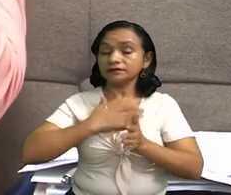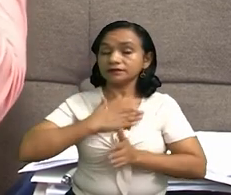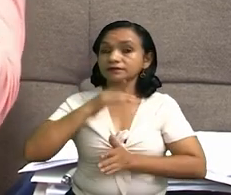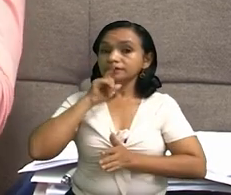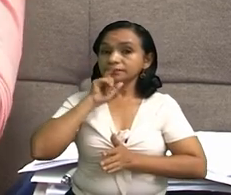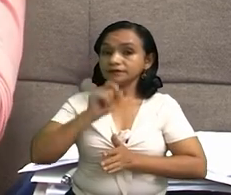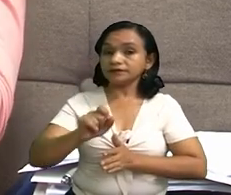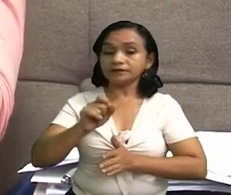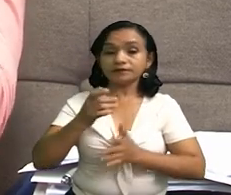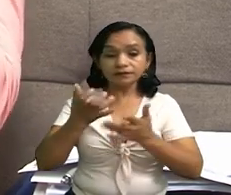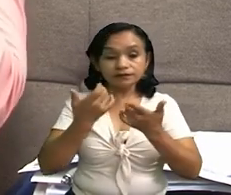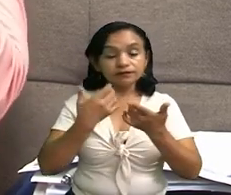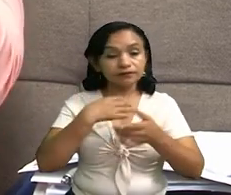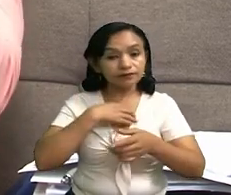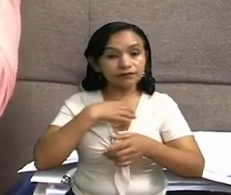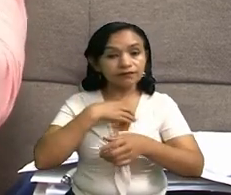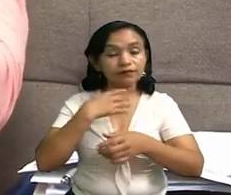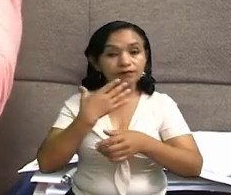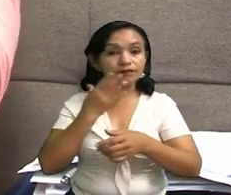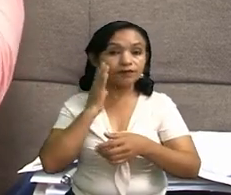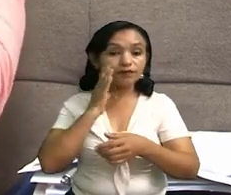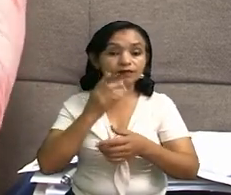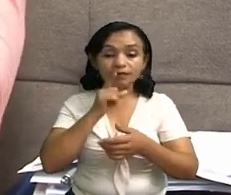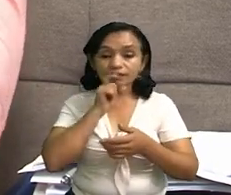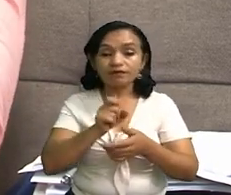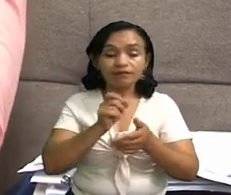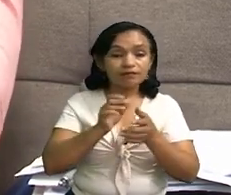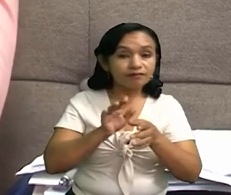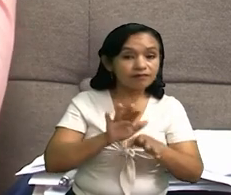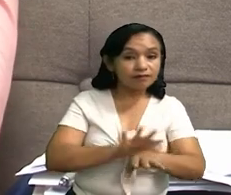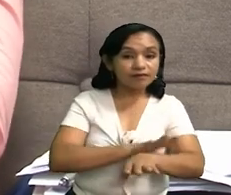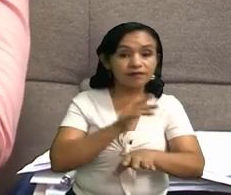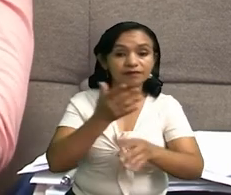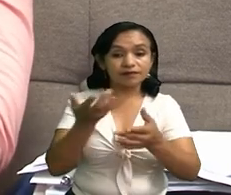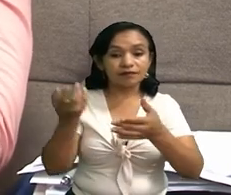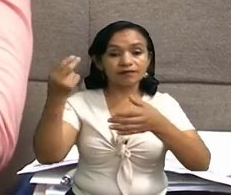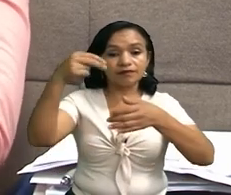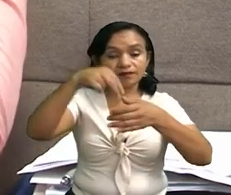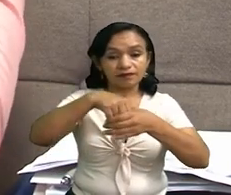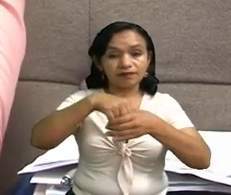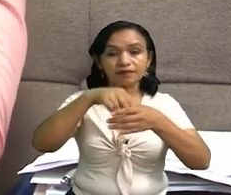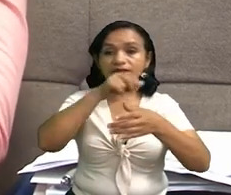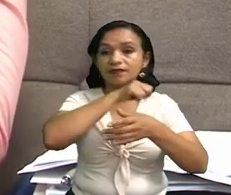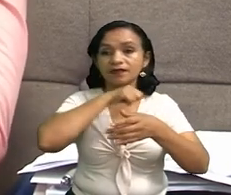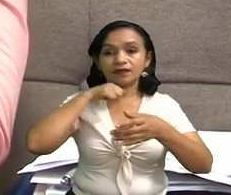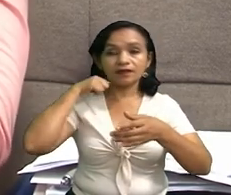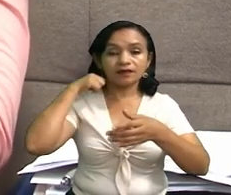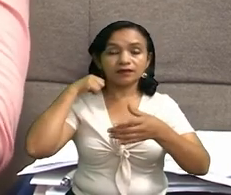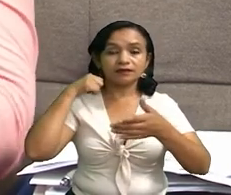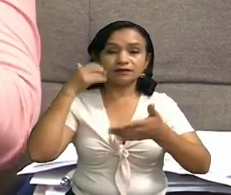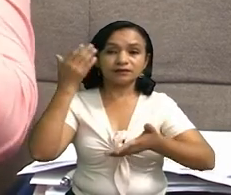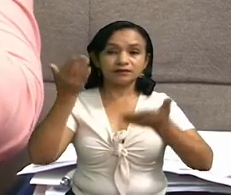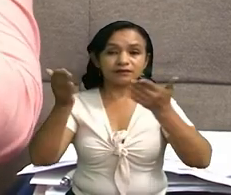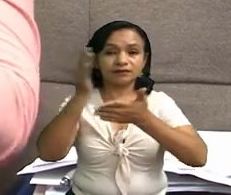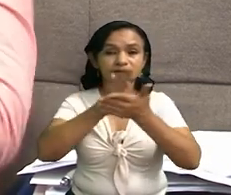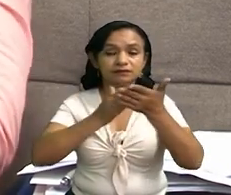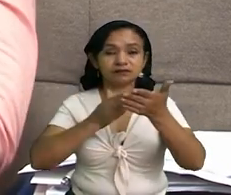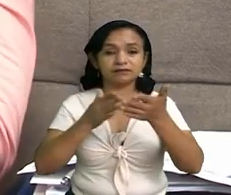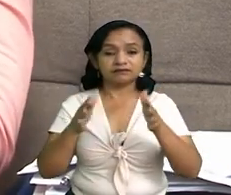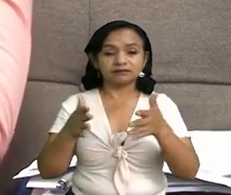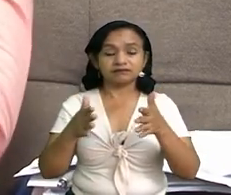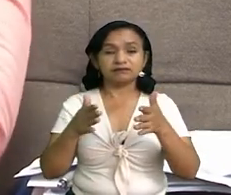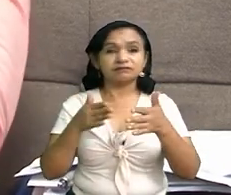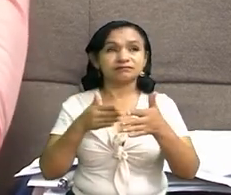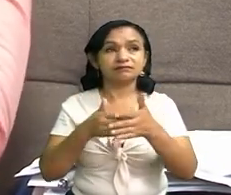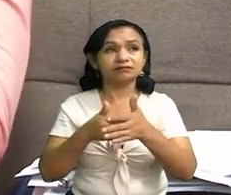que tienen vocación, entonces se les facilita ese ingreso, porque el examen de alguna manera también los pone a ellos